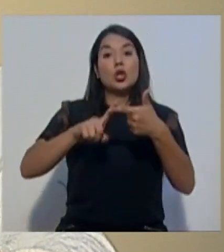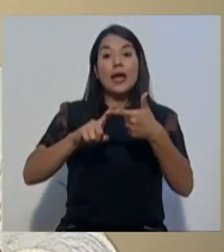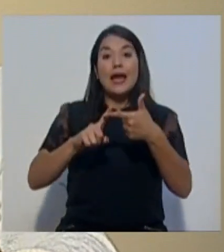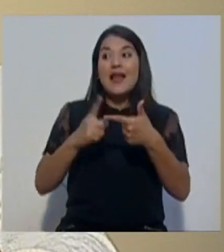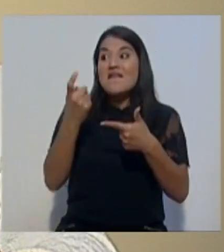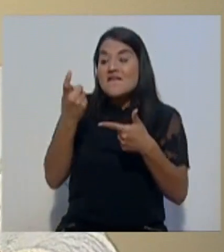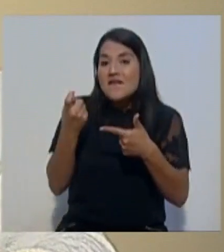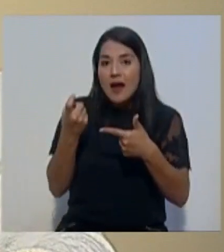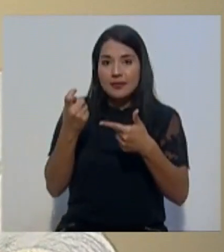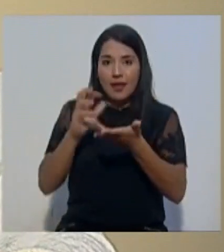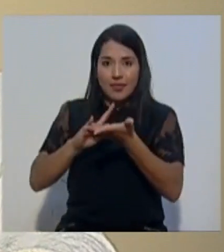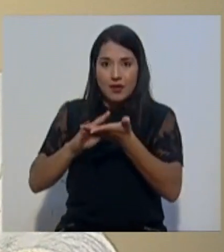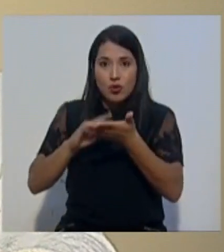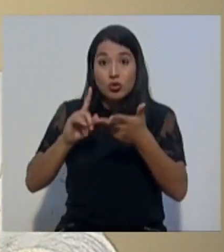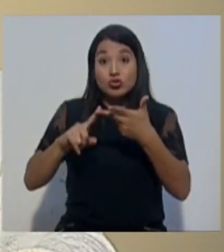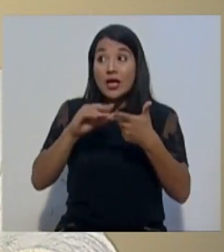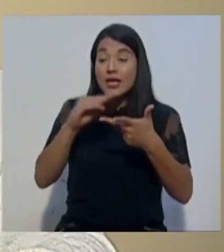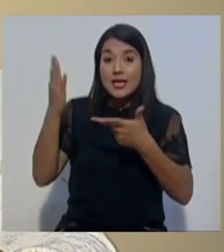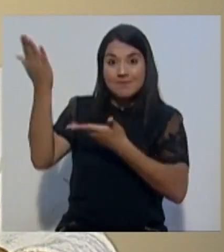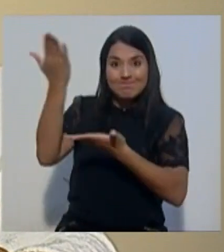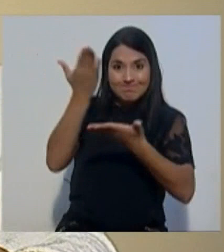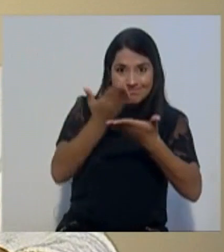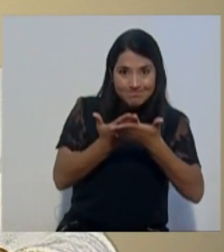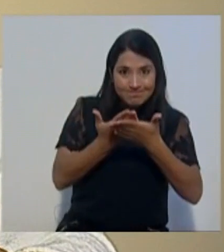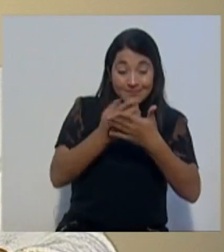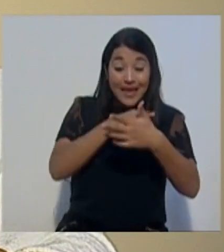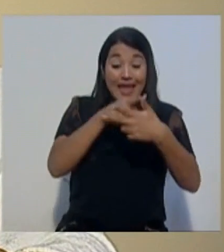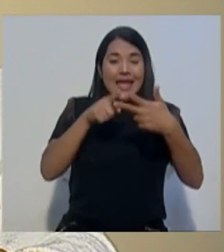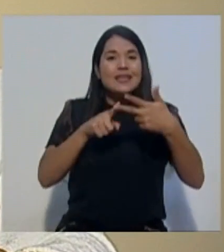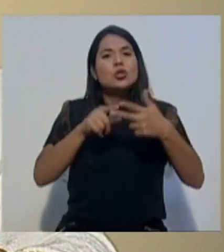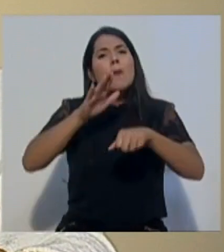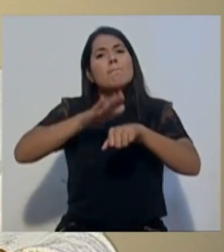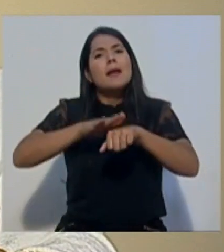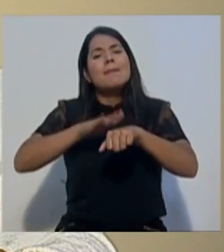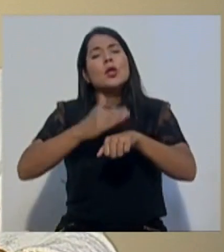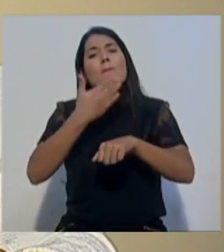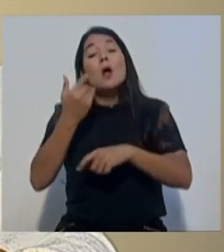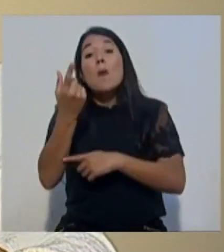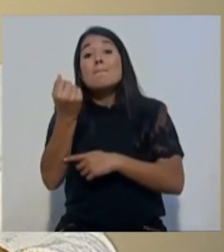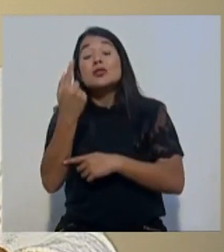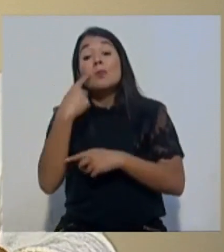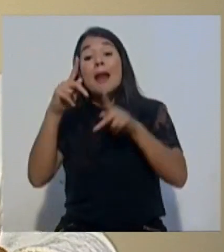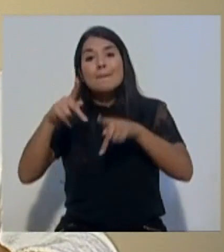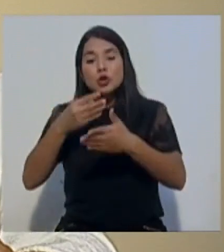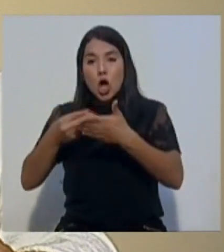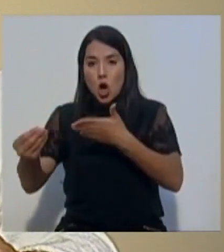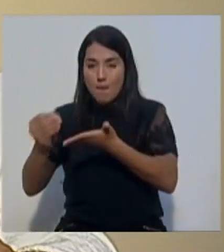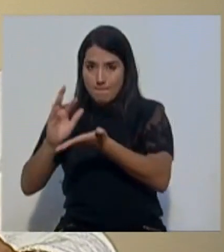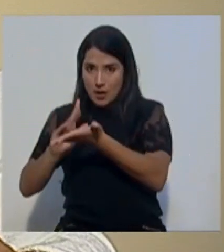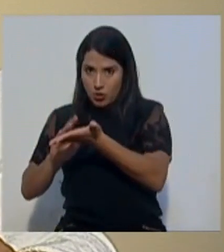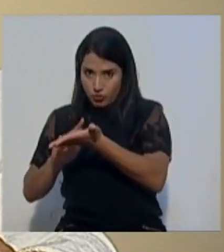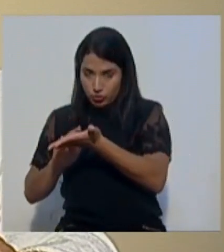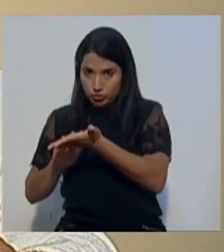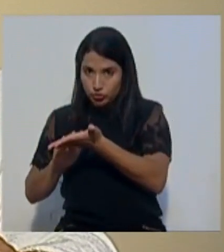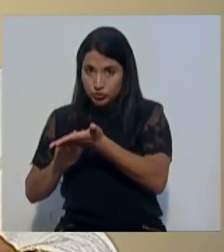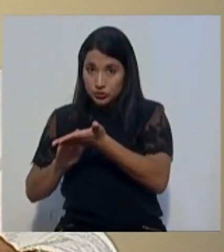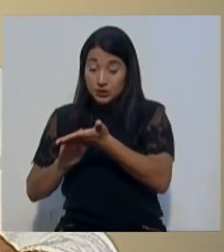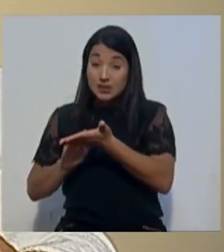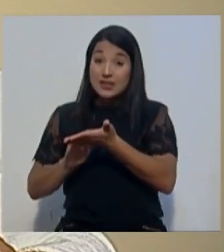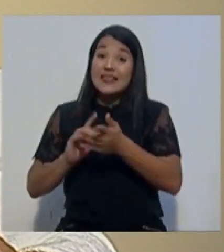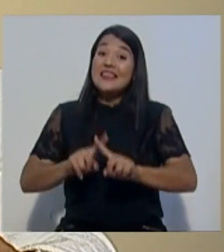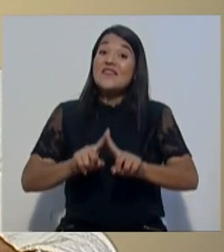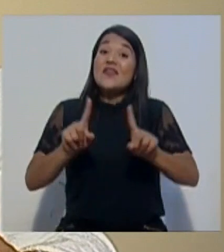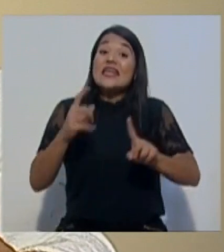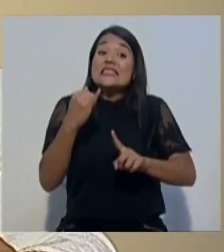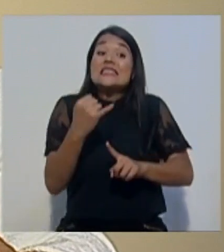contingente, eso se logra traducir en un precio mucho más favorable para la persona consumidora que si solamente se